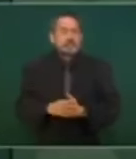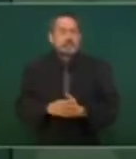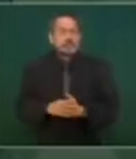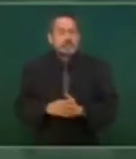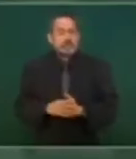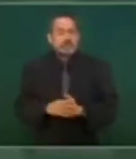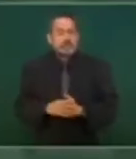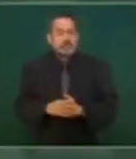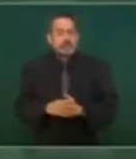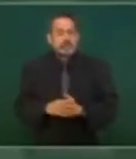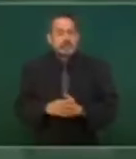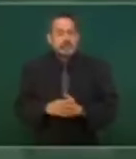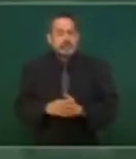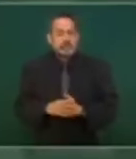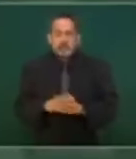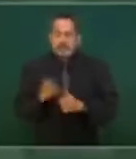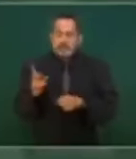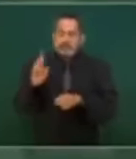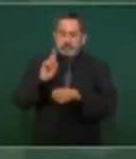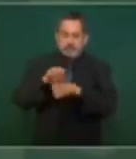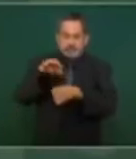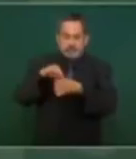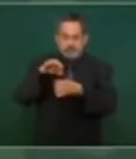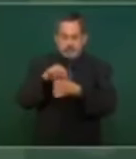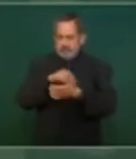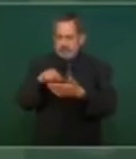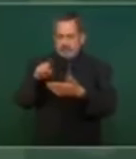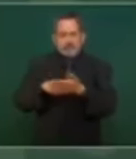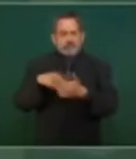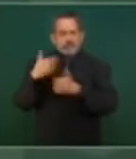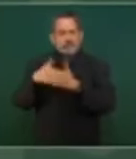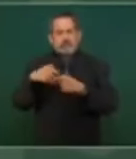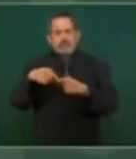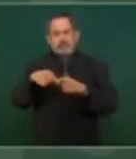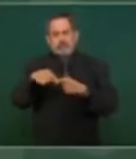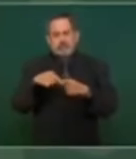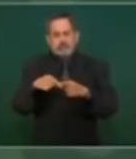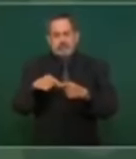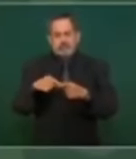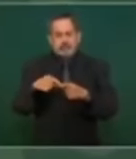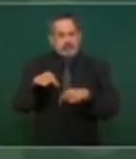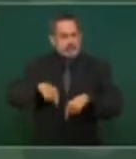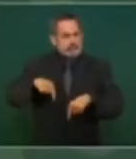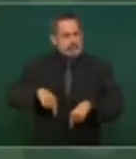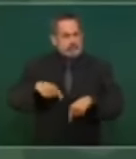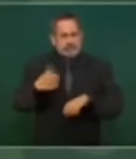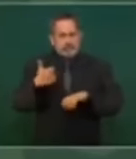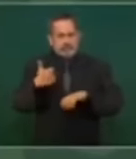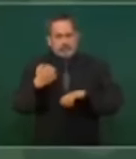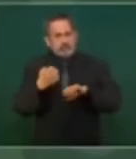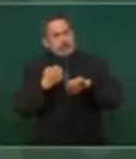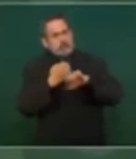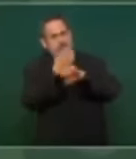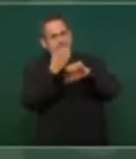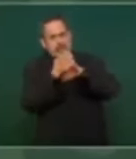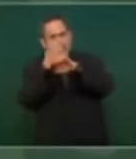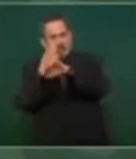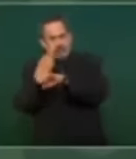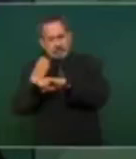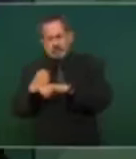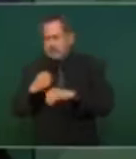el día de las votaciones, ahora vienen votaciones en 6 estados, que toda la gente,